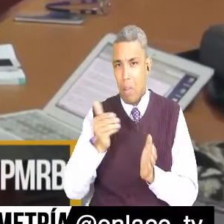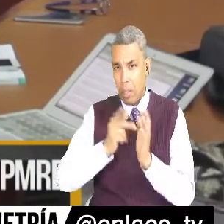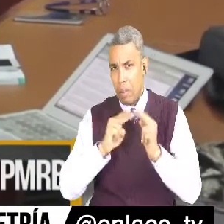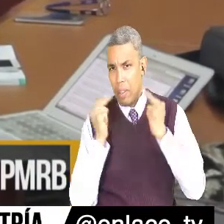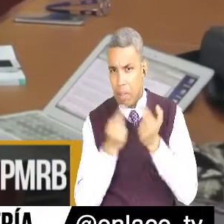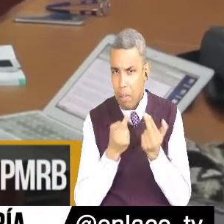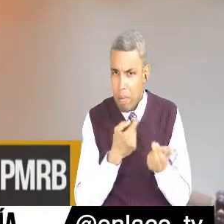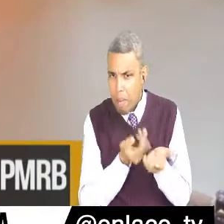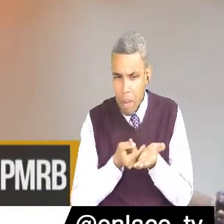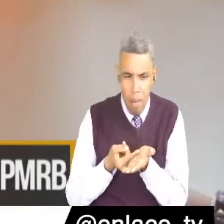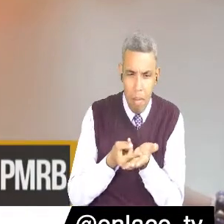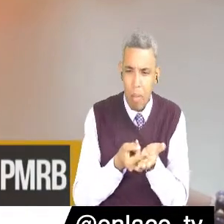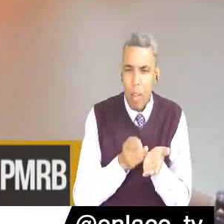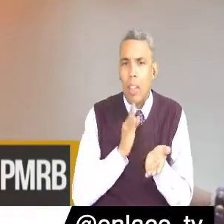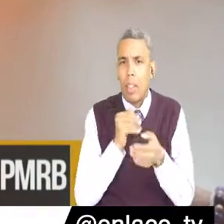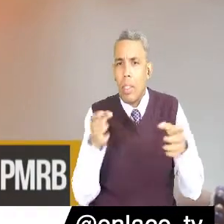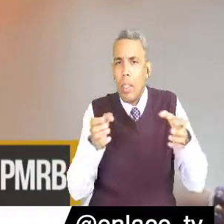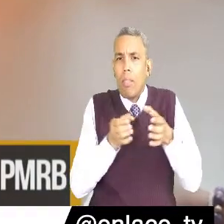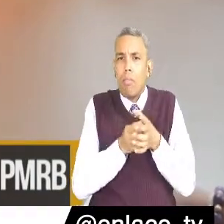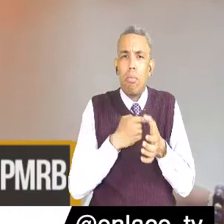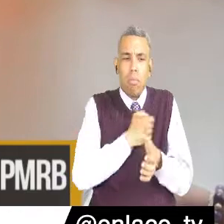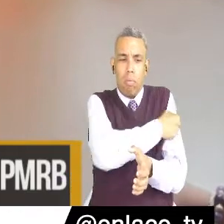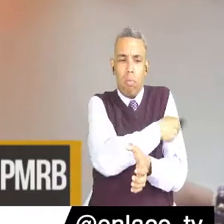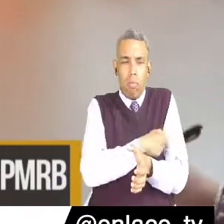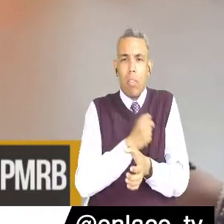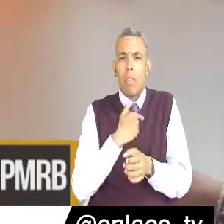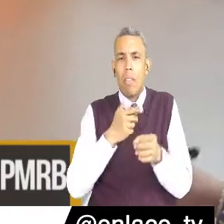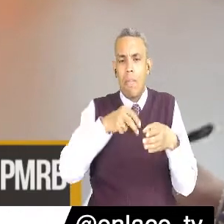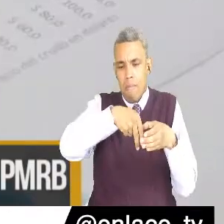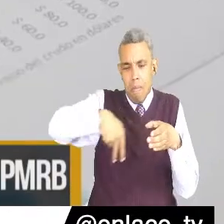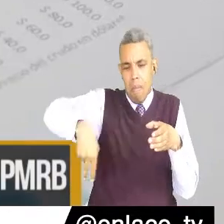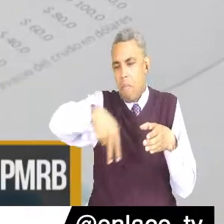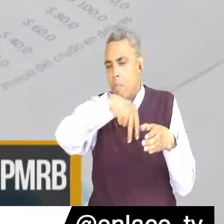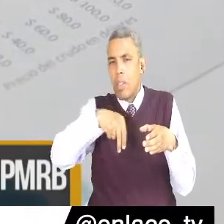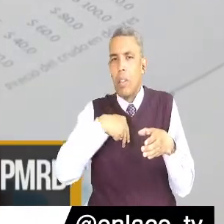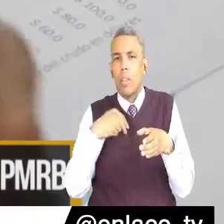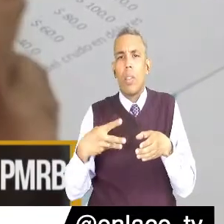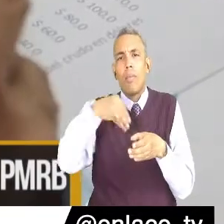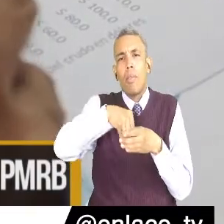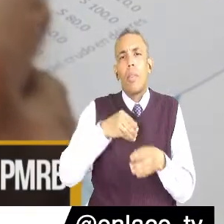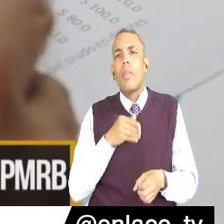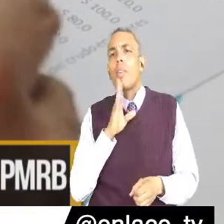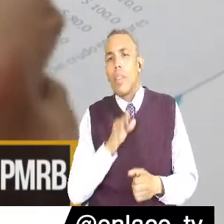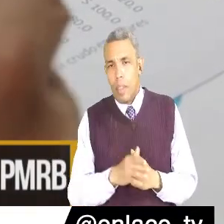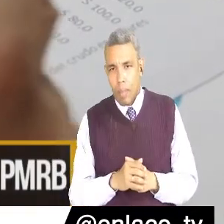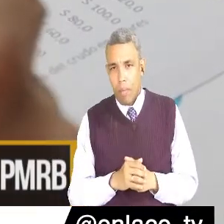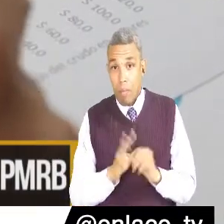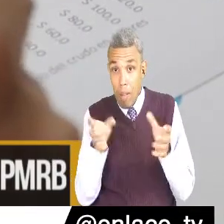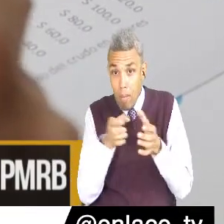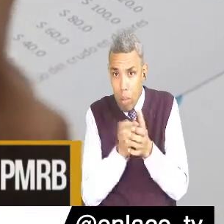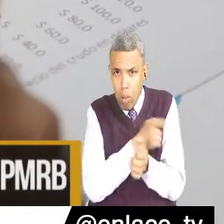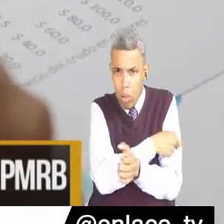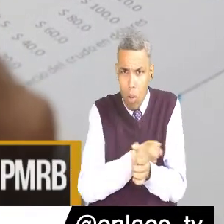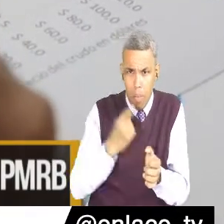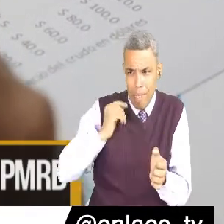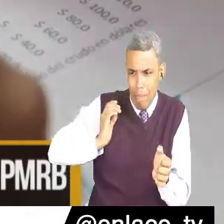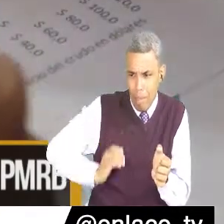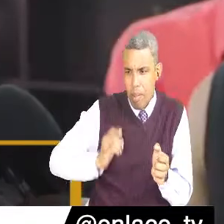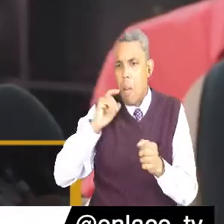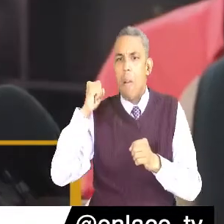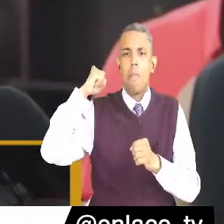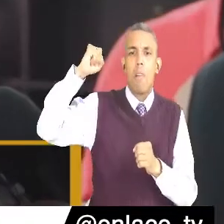definirán los integrantes del Comité Cívico en Defensa del PMRB, propuesta que tomó fuerza en la mesa de trabajo adelantada en la sala de